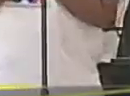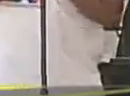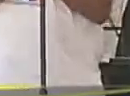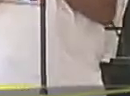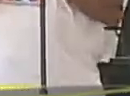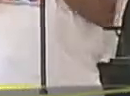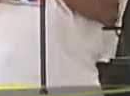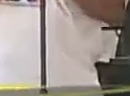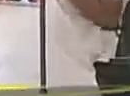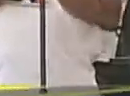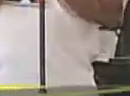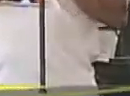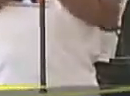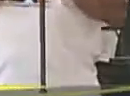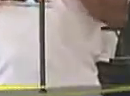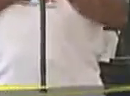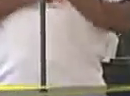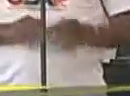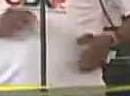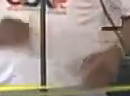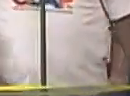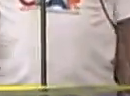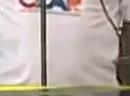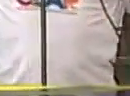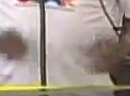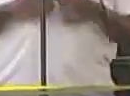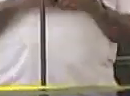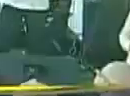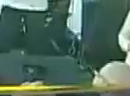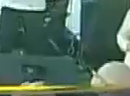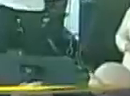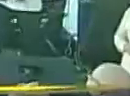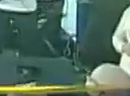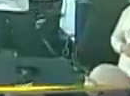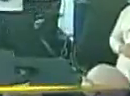Clap, clap, somos los clap.